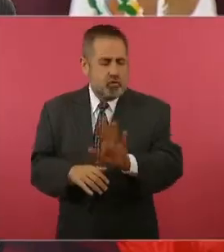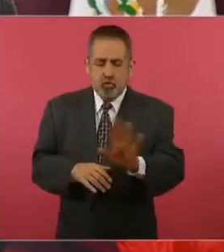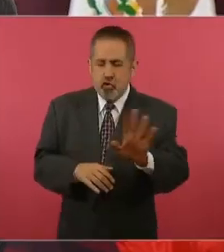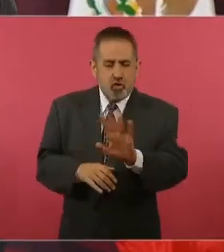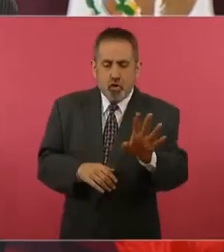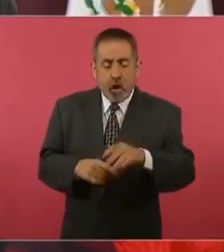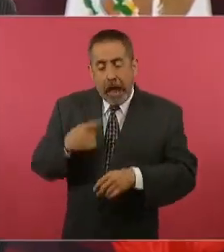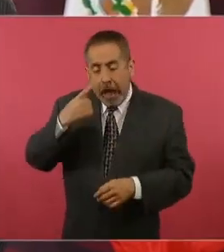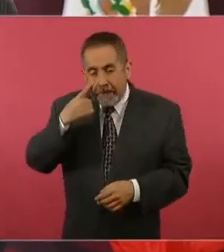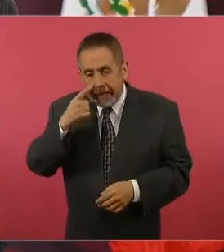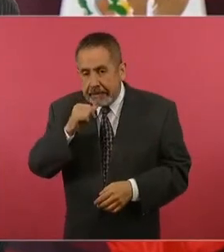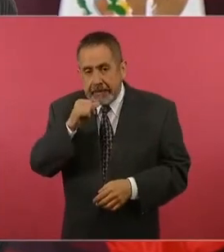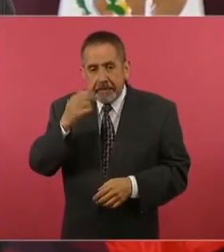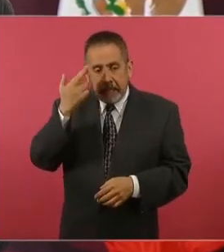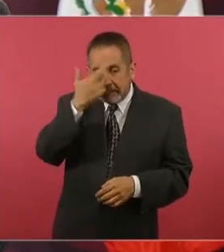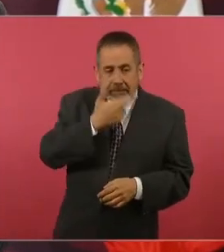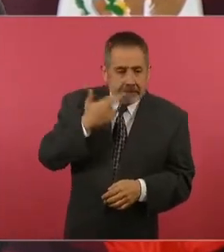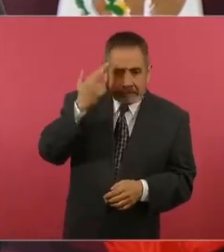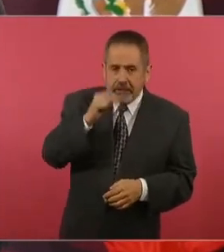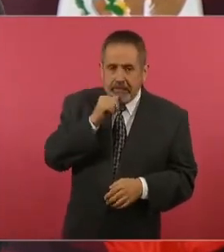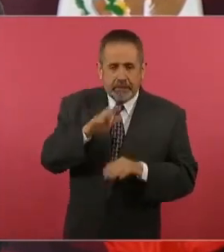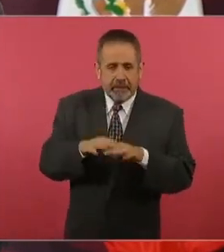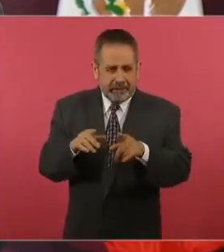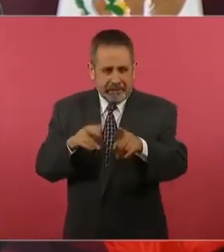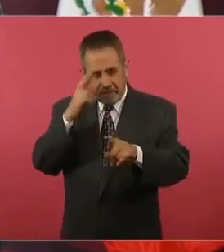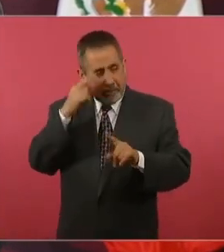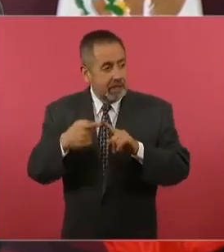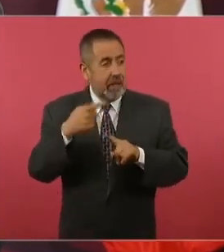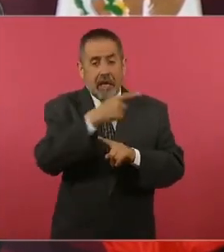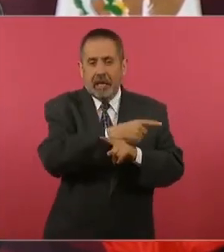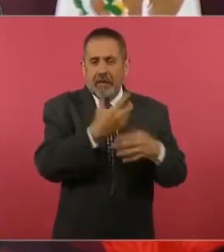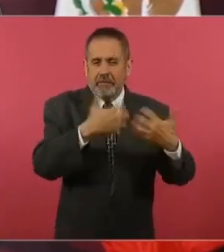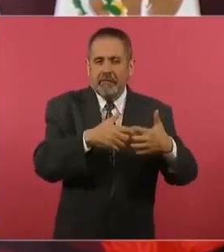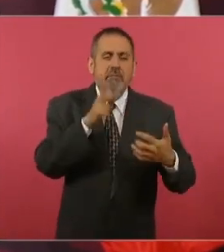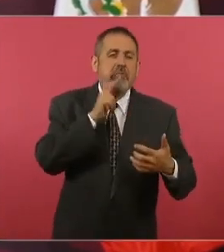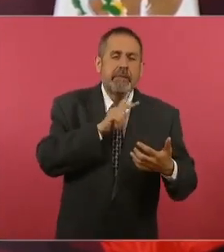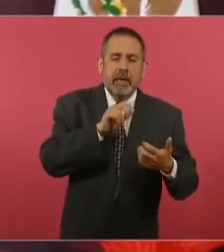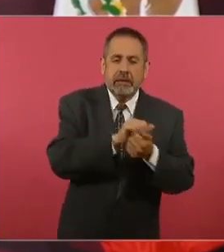no funciona. Ya ven, lo de la refinería.